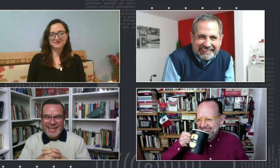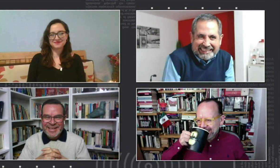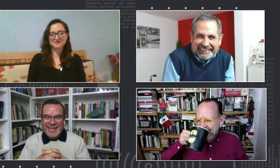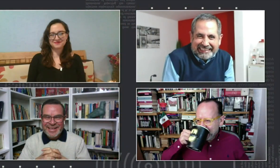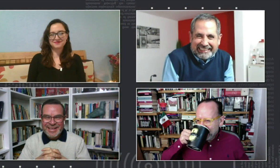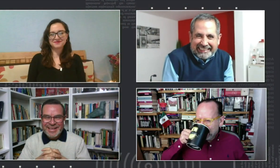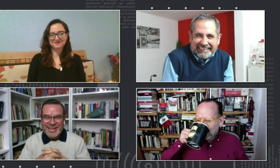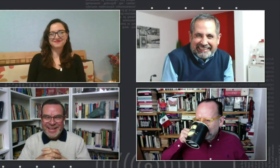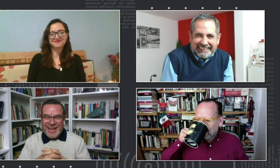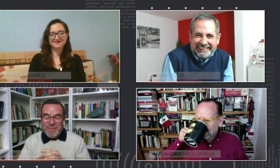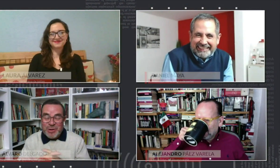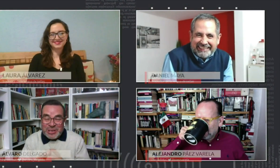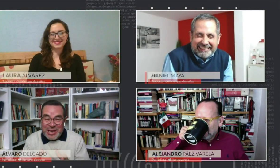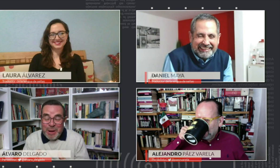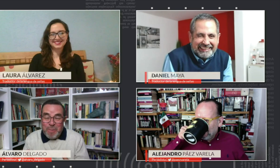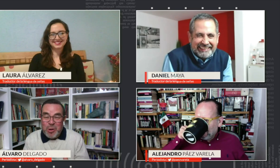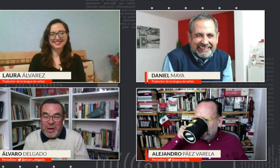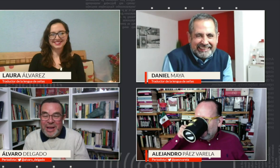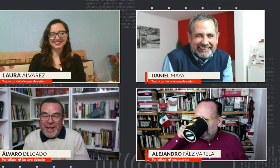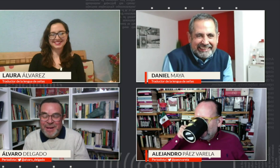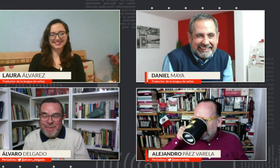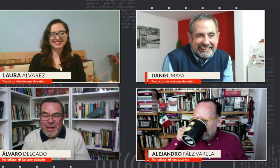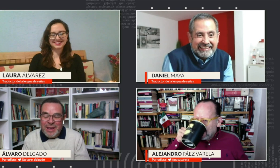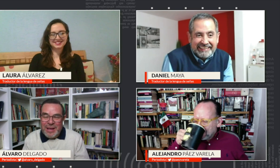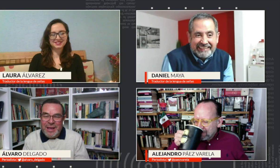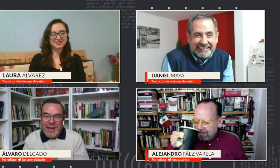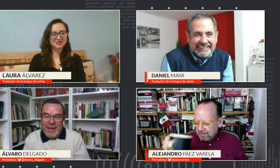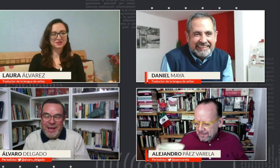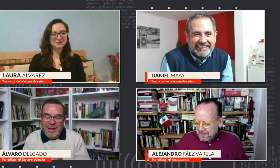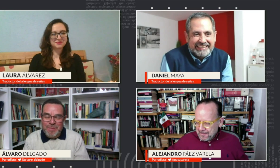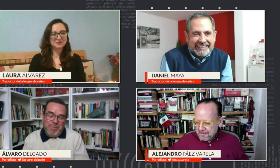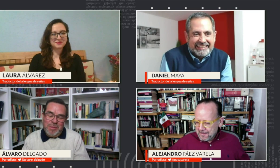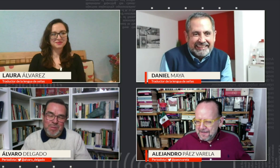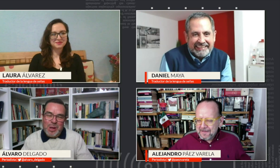días. Pues sí, porque